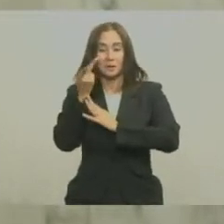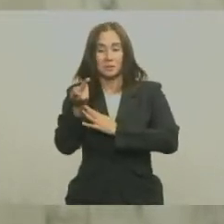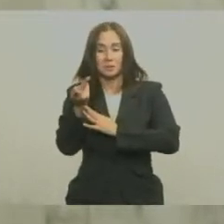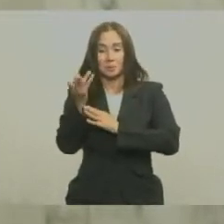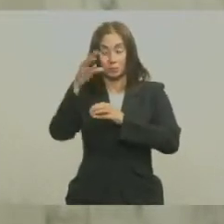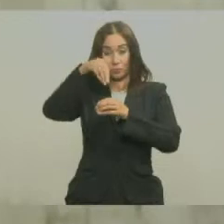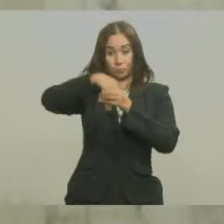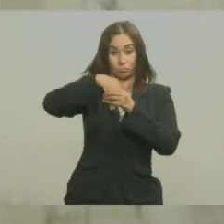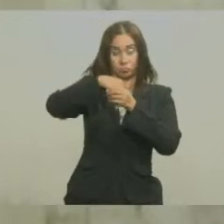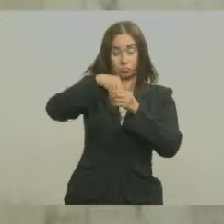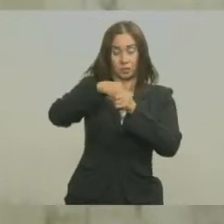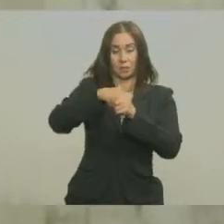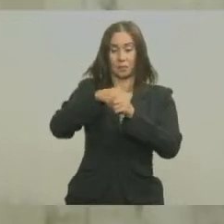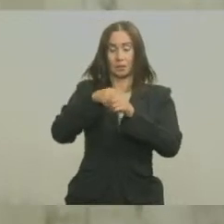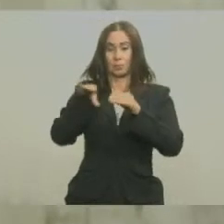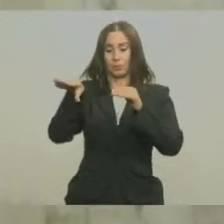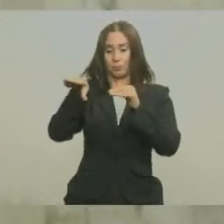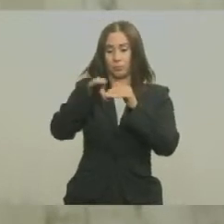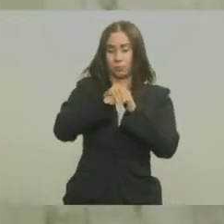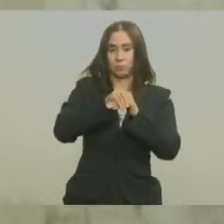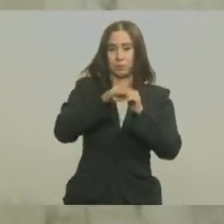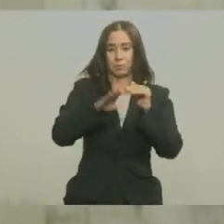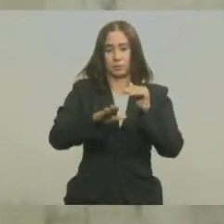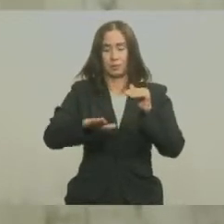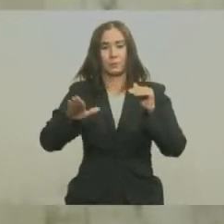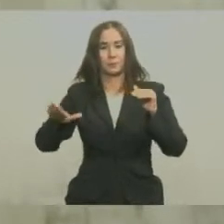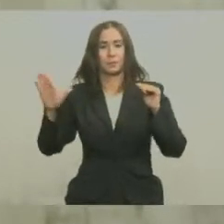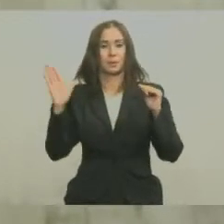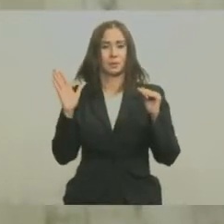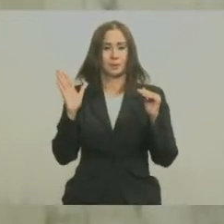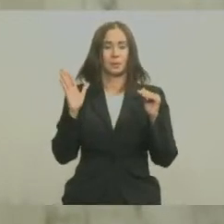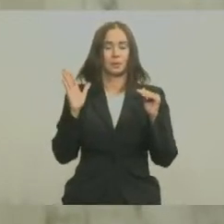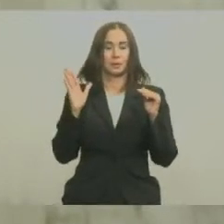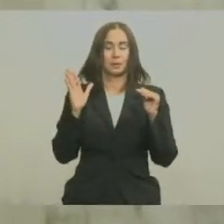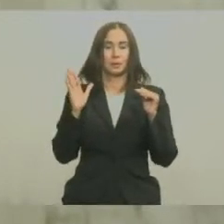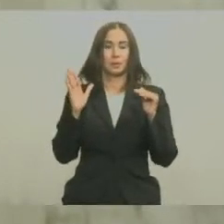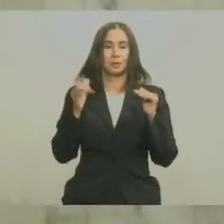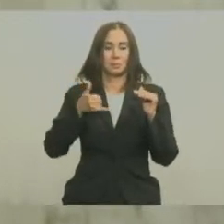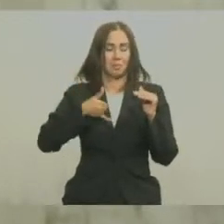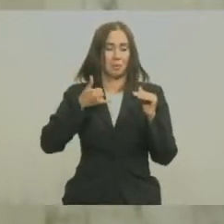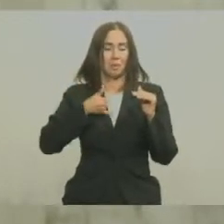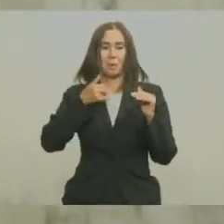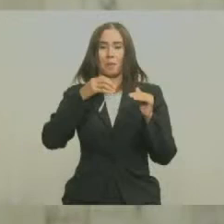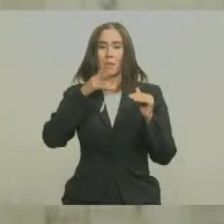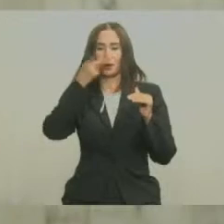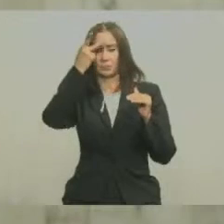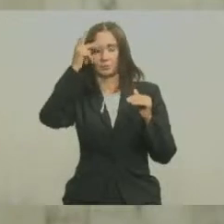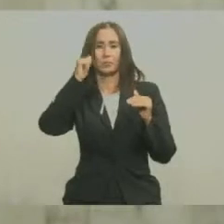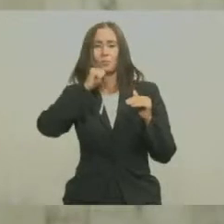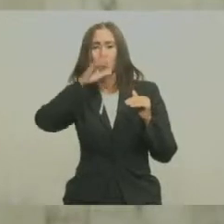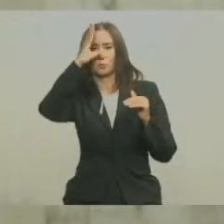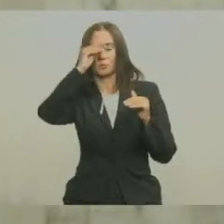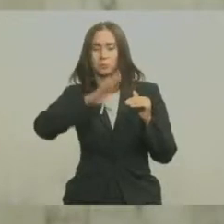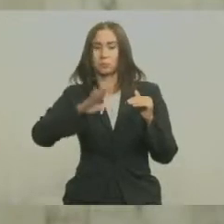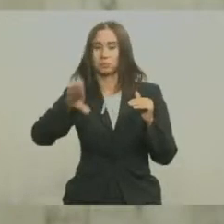su seno el lastre que son las perniciosas uniones tempranas de menores.